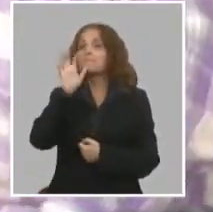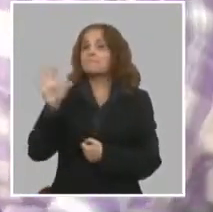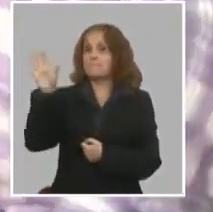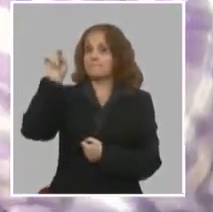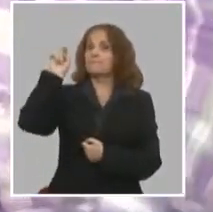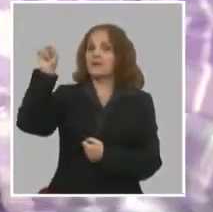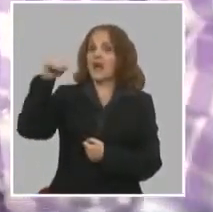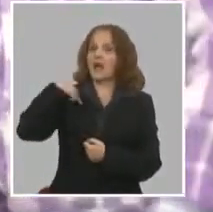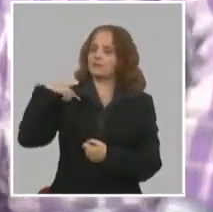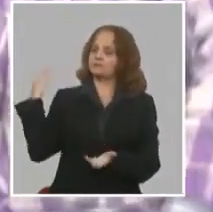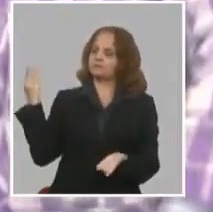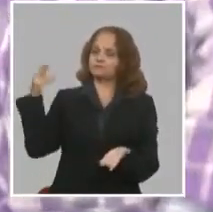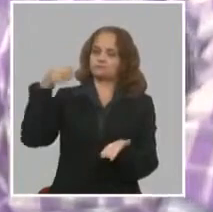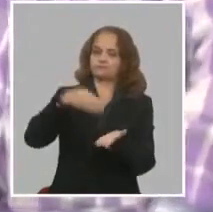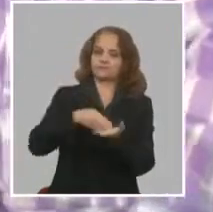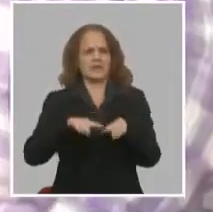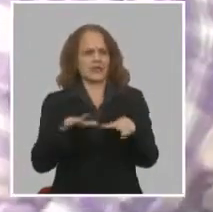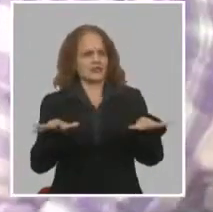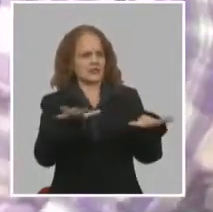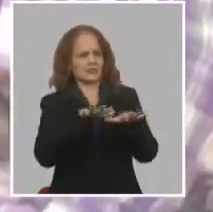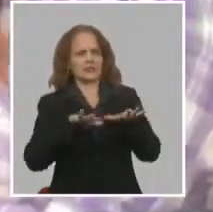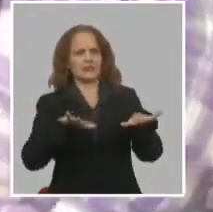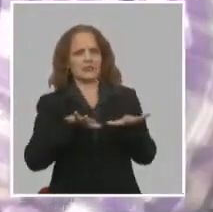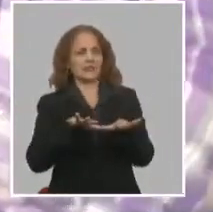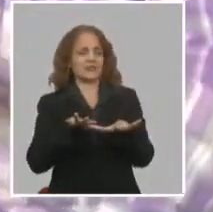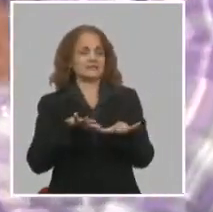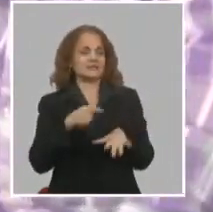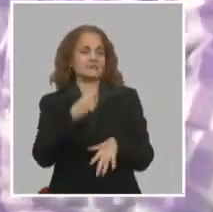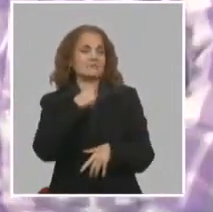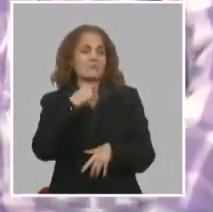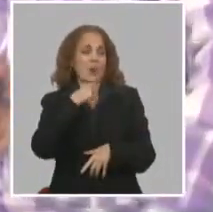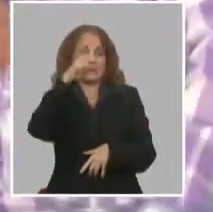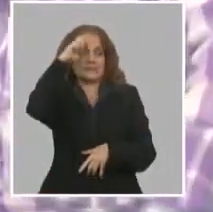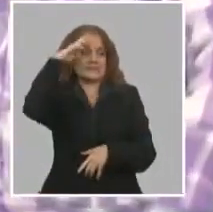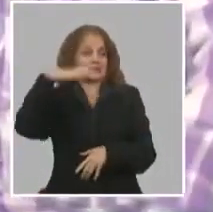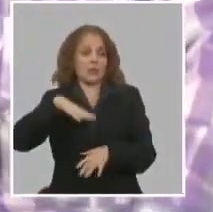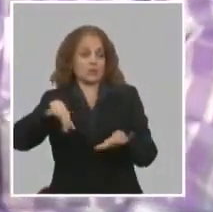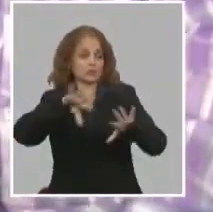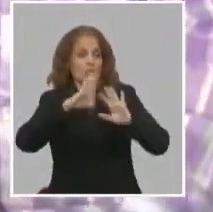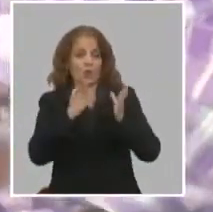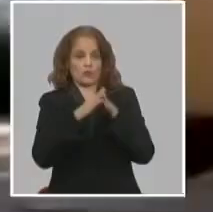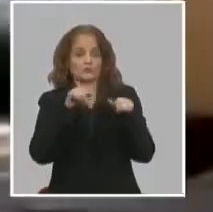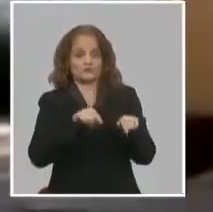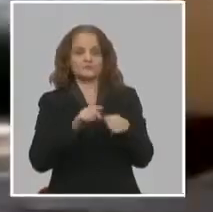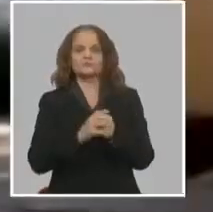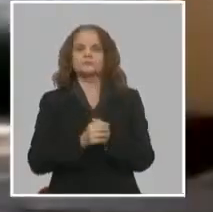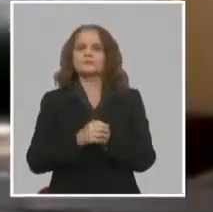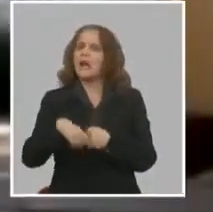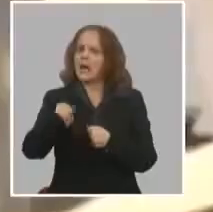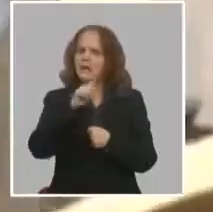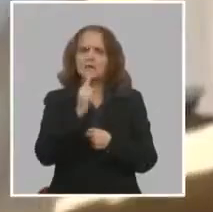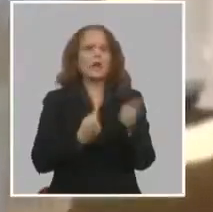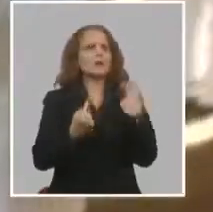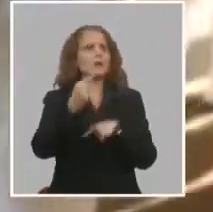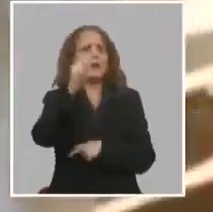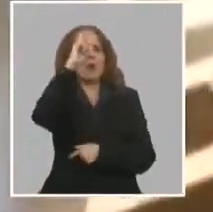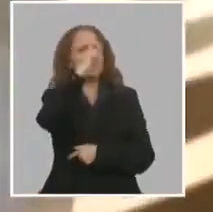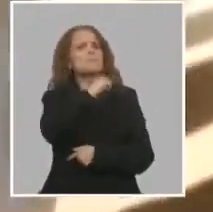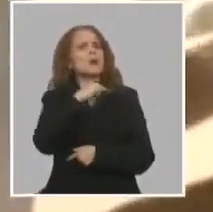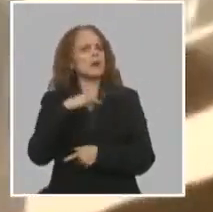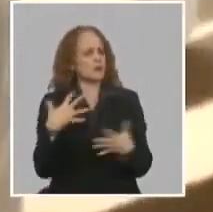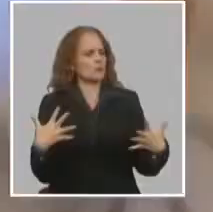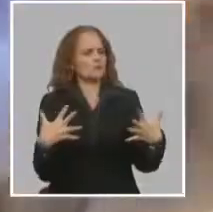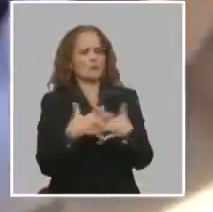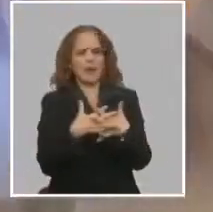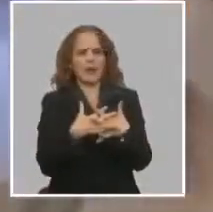precario. Llegamos, nos instalamos, habíamos cubanos, habíamos médicos y personal de salud de otras naciones. Trabajamos